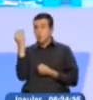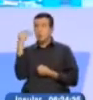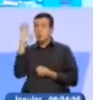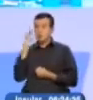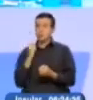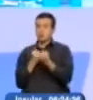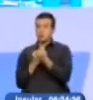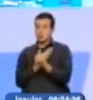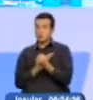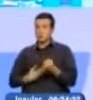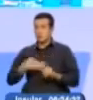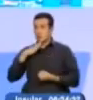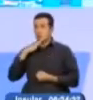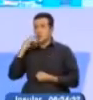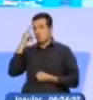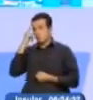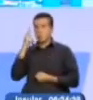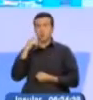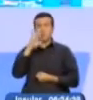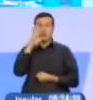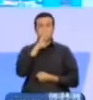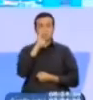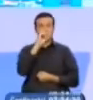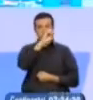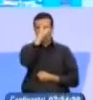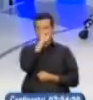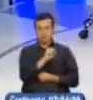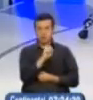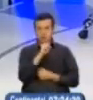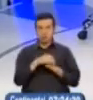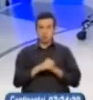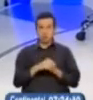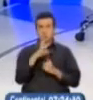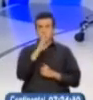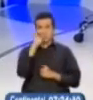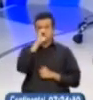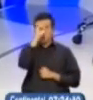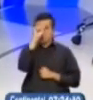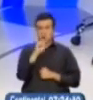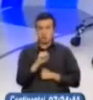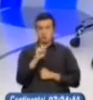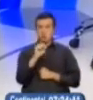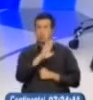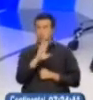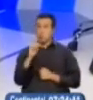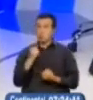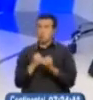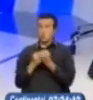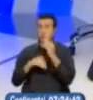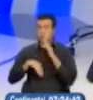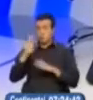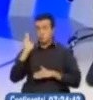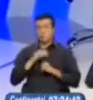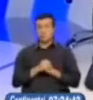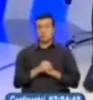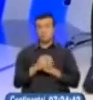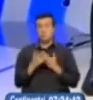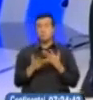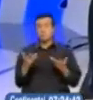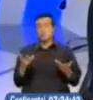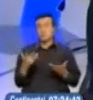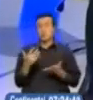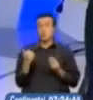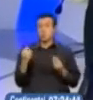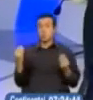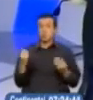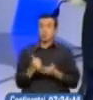bastante apoyo, pero también en los mayores de 60 años. ¿Y en los mayores de 60 años también hay apoyo? Sí. Probablemente es por los